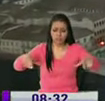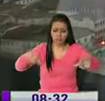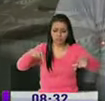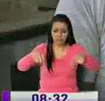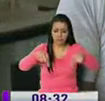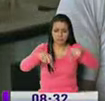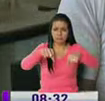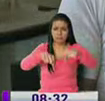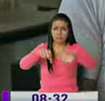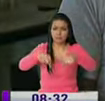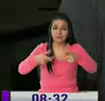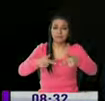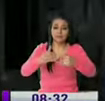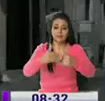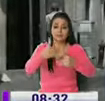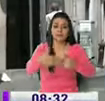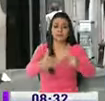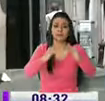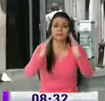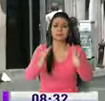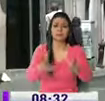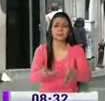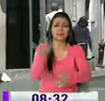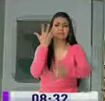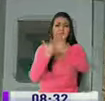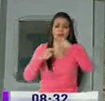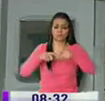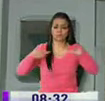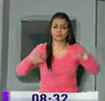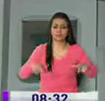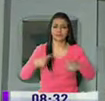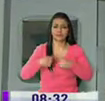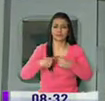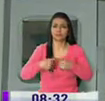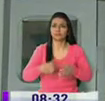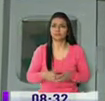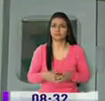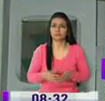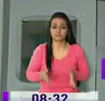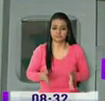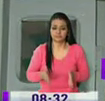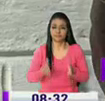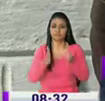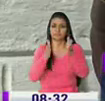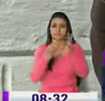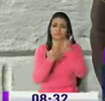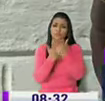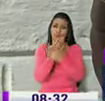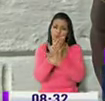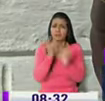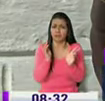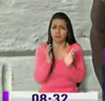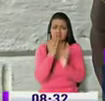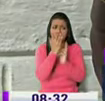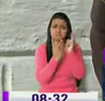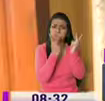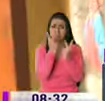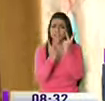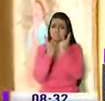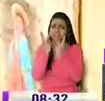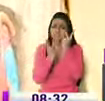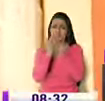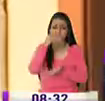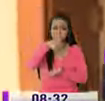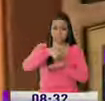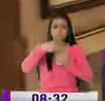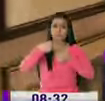maqueta de lo que es Quito prehispánico. Este corredor cultural son las nuevas opciones para la gente que visita el